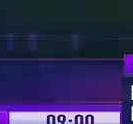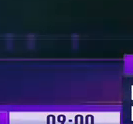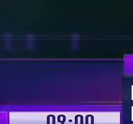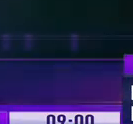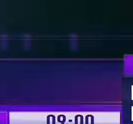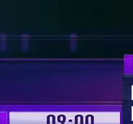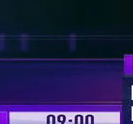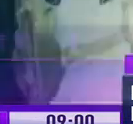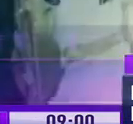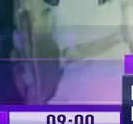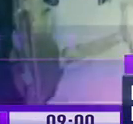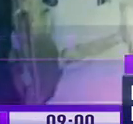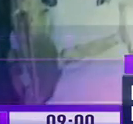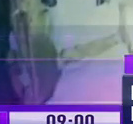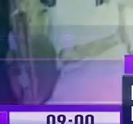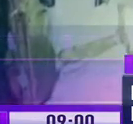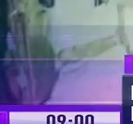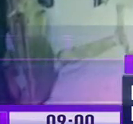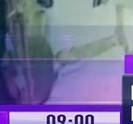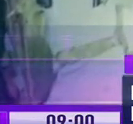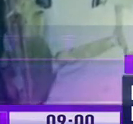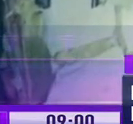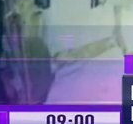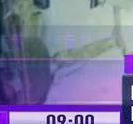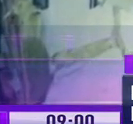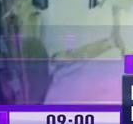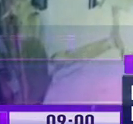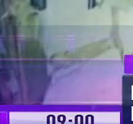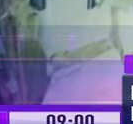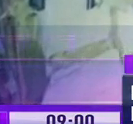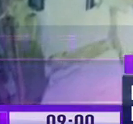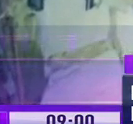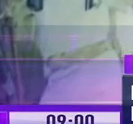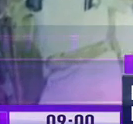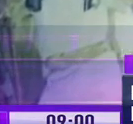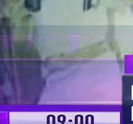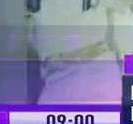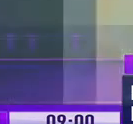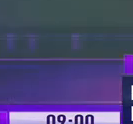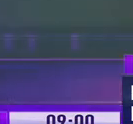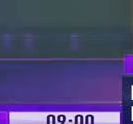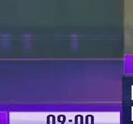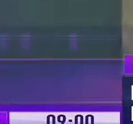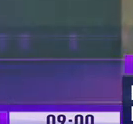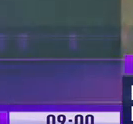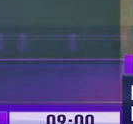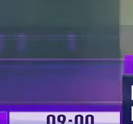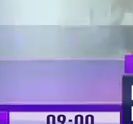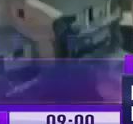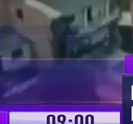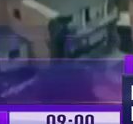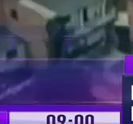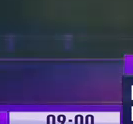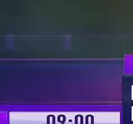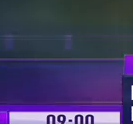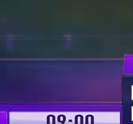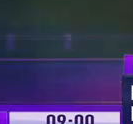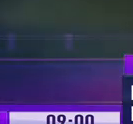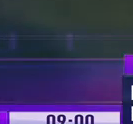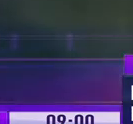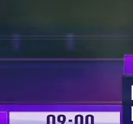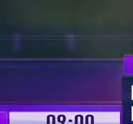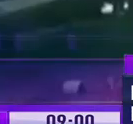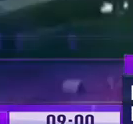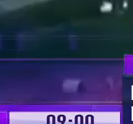largo de la historia, que conecta a Estados Unidos con México. Los detalles al volver. En Brasil, las víctimas mortales a causa del